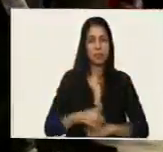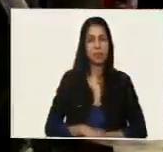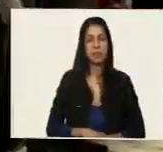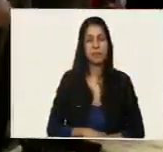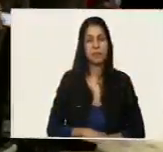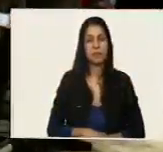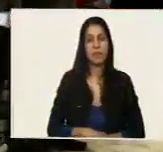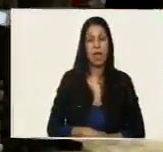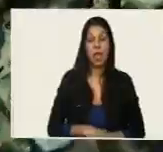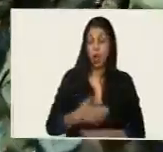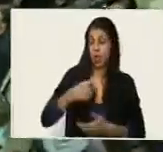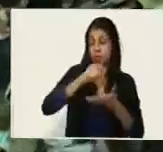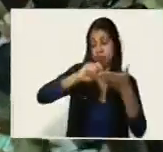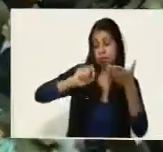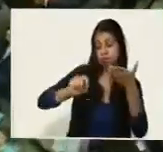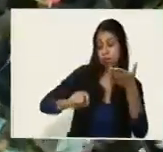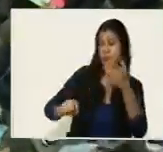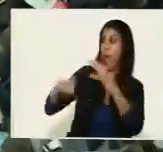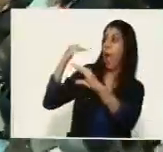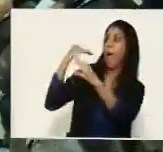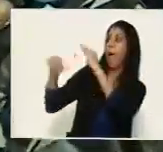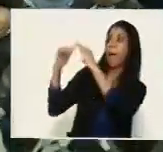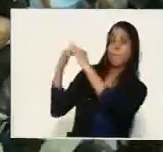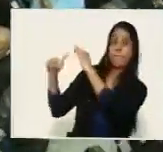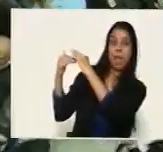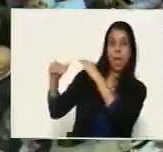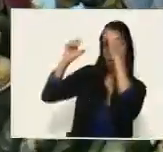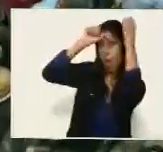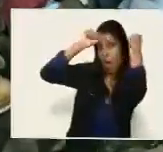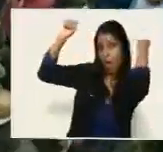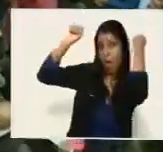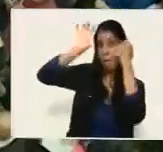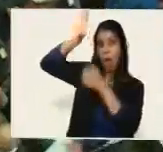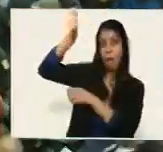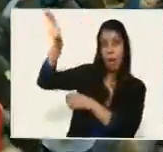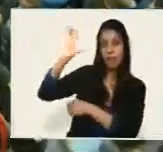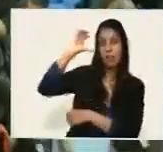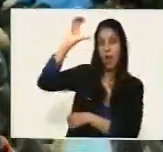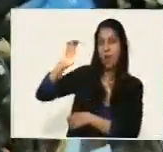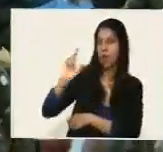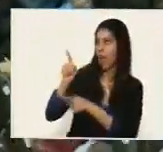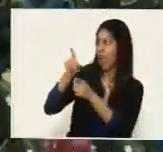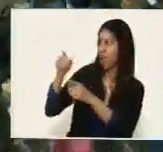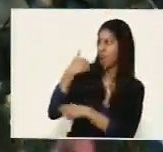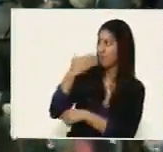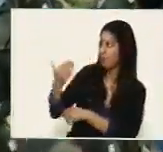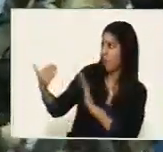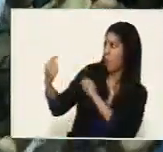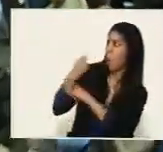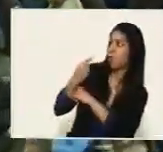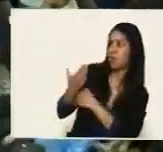Se la enviamos, vamos a ver qué respuesta dan ellos en su insolencia.